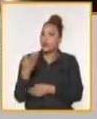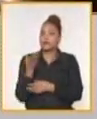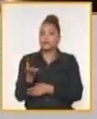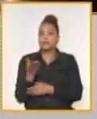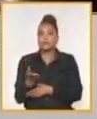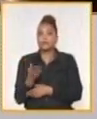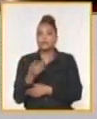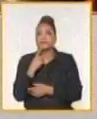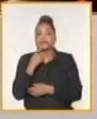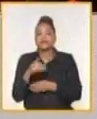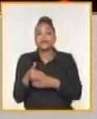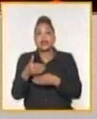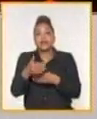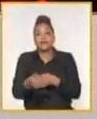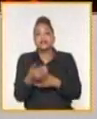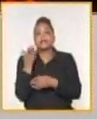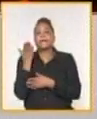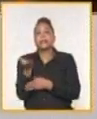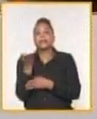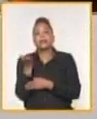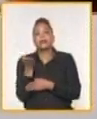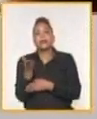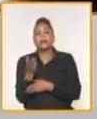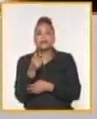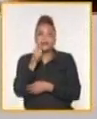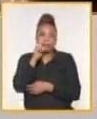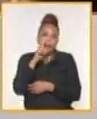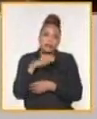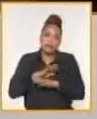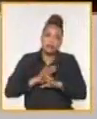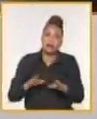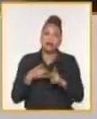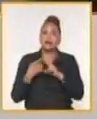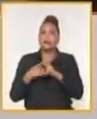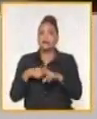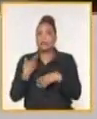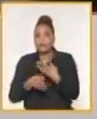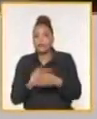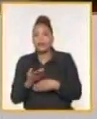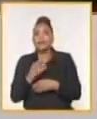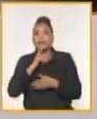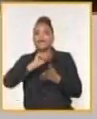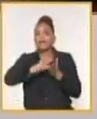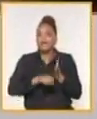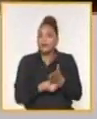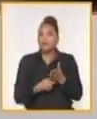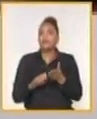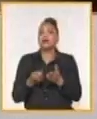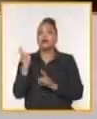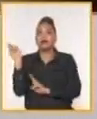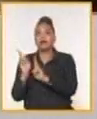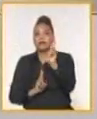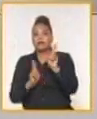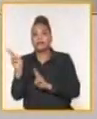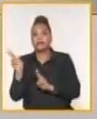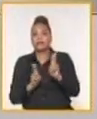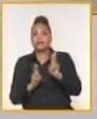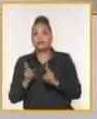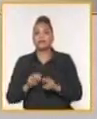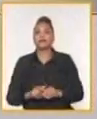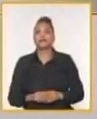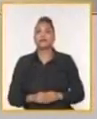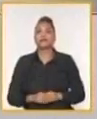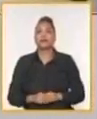de su casa, pidiéndole que acabe de resolver el problema de firmar un acuerdo